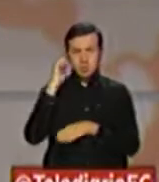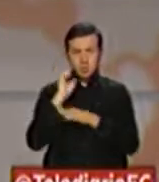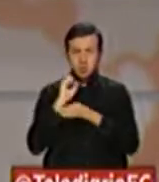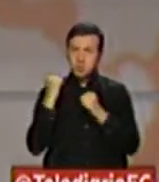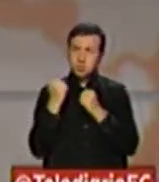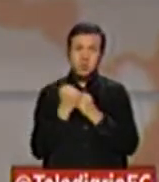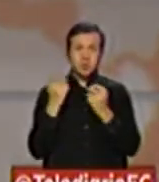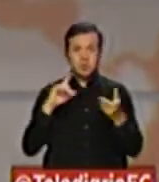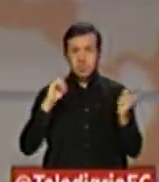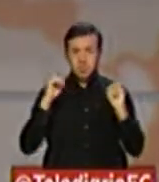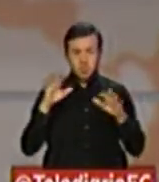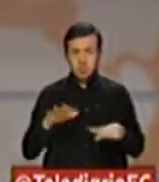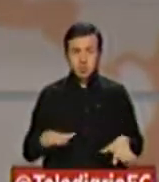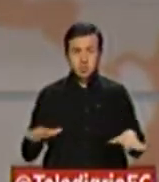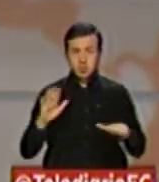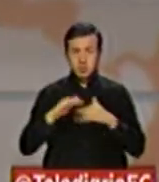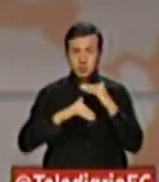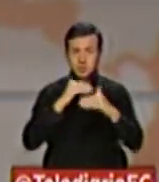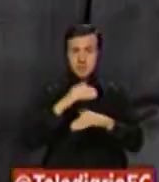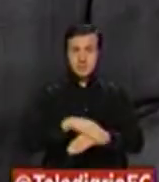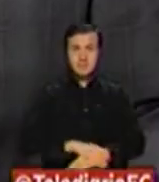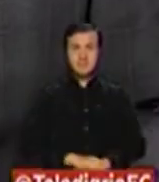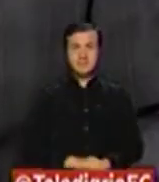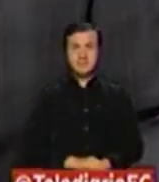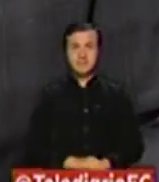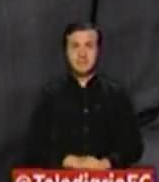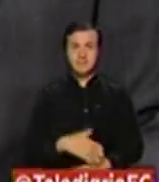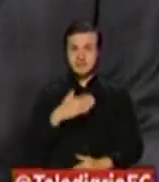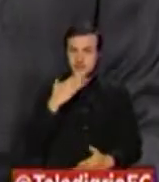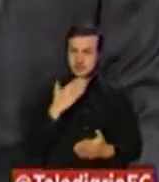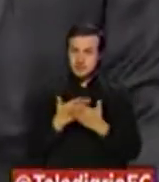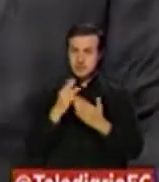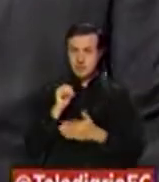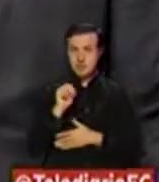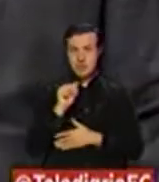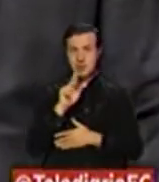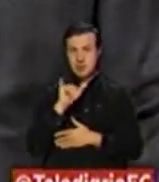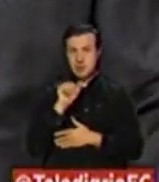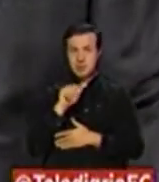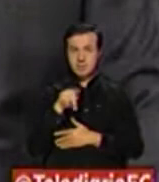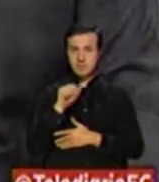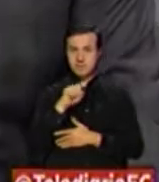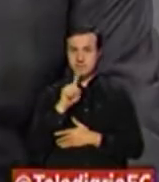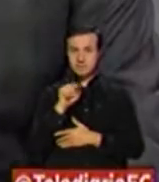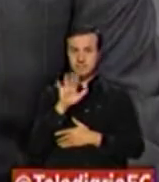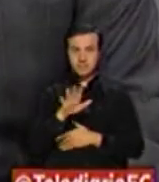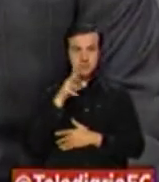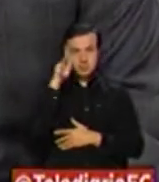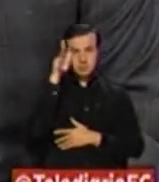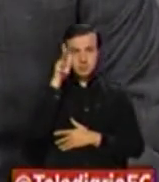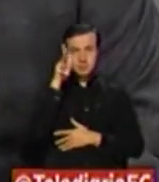para reconstruir este proceso. Señora, gracias. María Paz Hervis, decana de la Facultad de